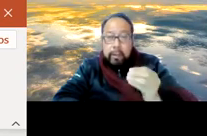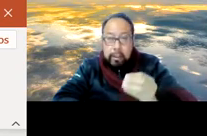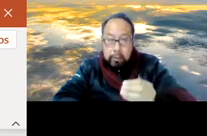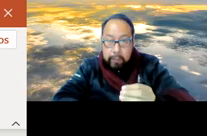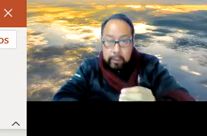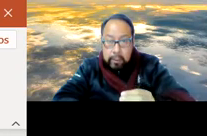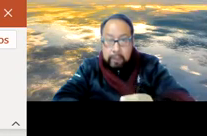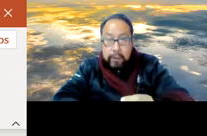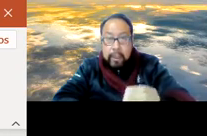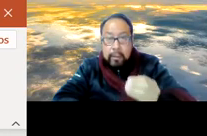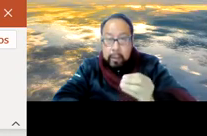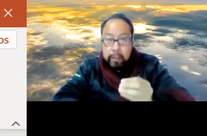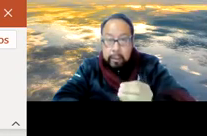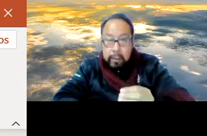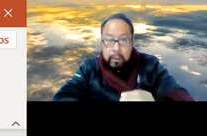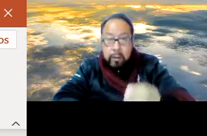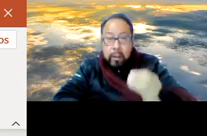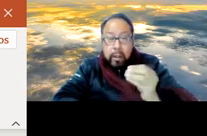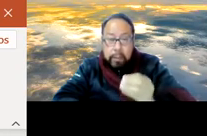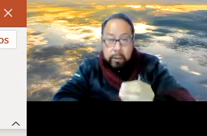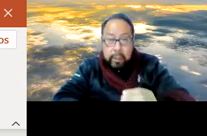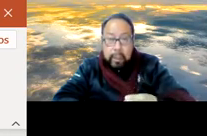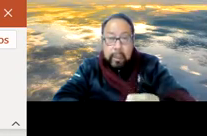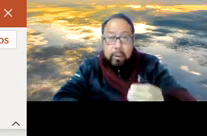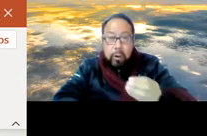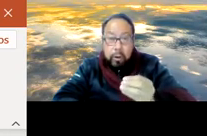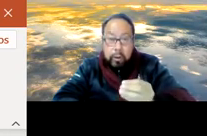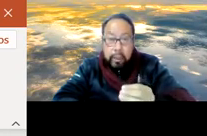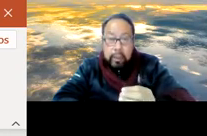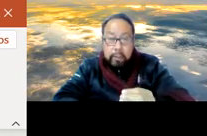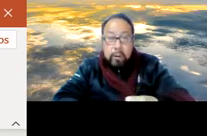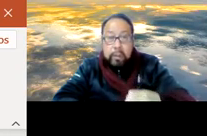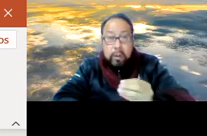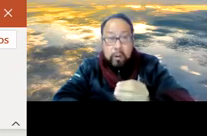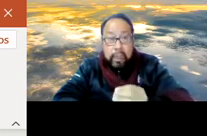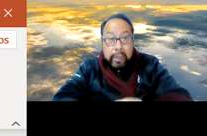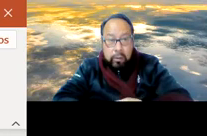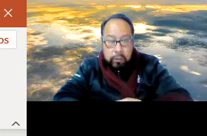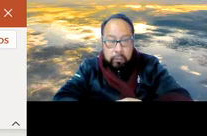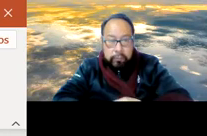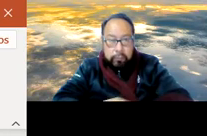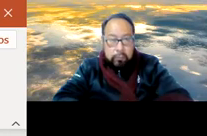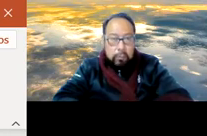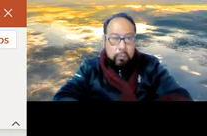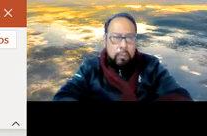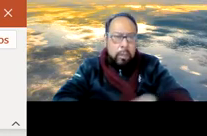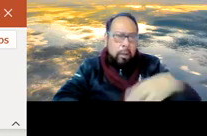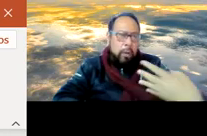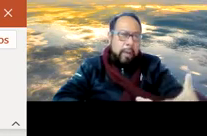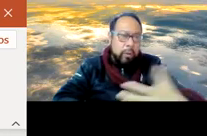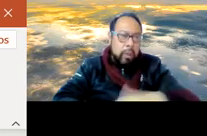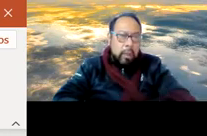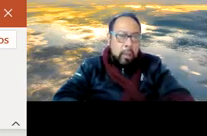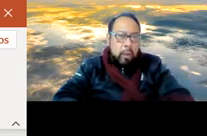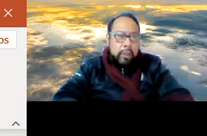encontrar? Revistas otra vez científicas, sistemas de indexación, bibliotecas, coloquios académicos y congresos.